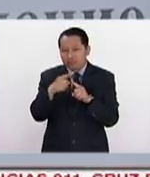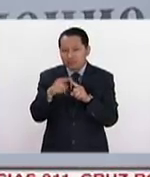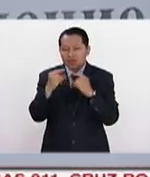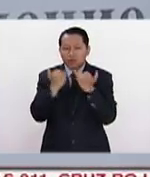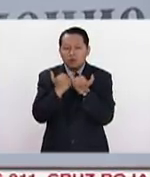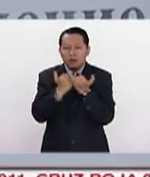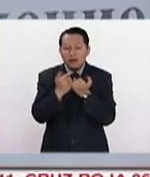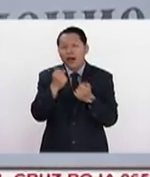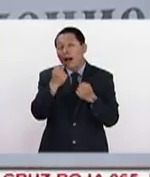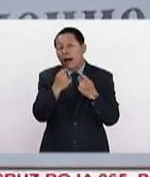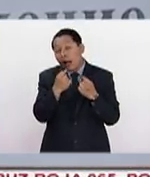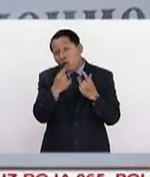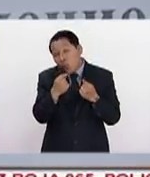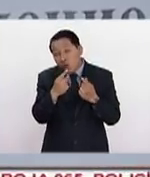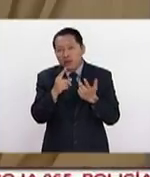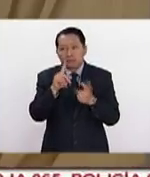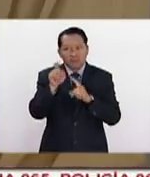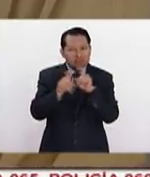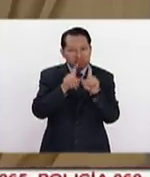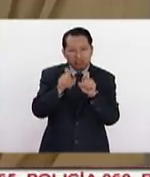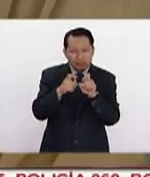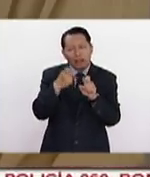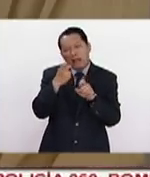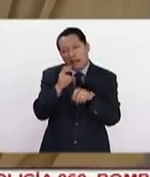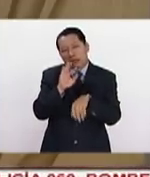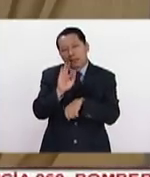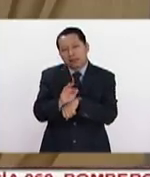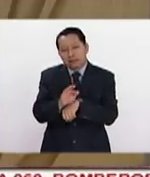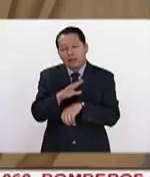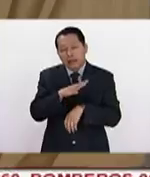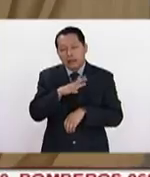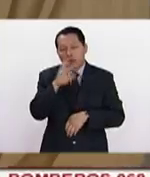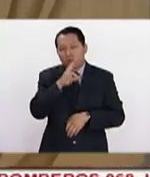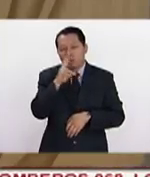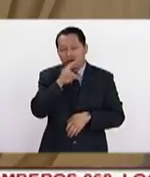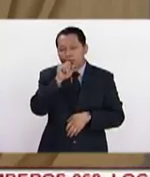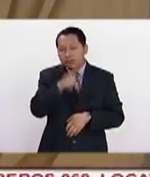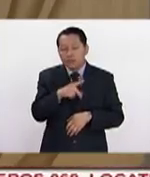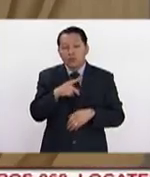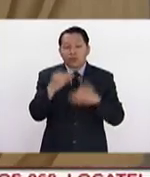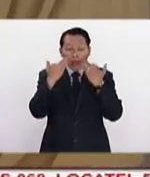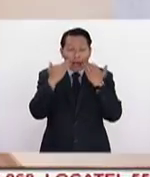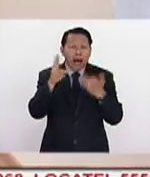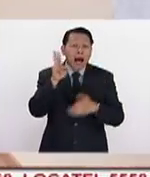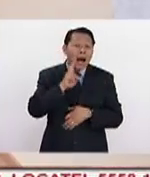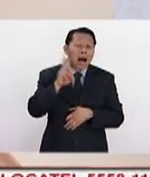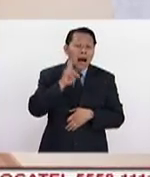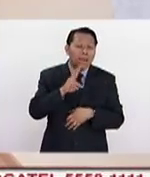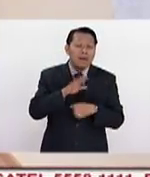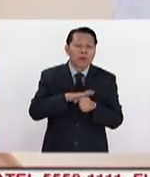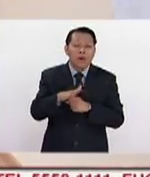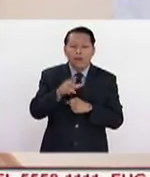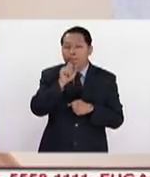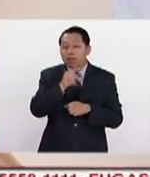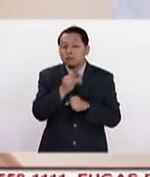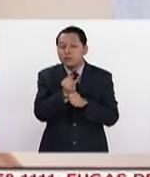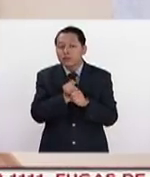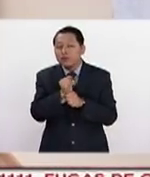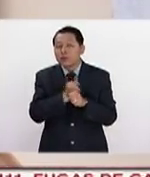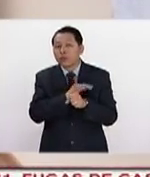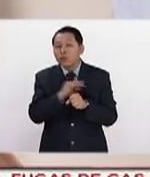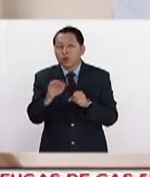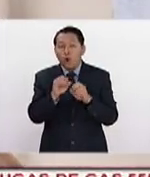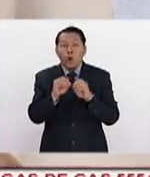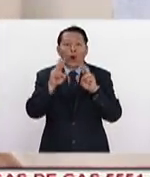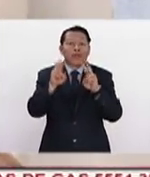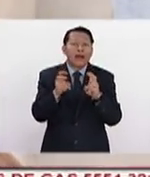han quedado en la especulación, y esto les ha favorecido a Rusia, ¿no? Veamos si alguna de estas investigaciones o el